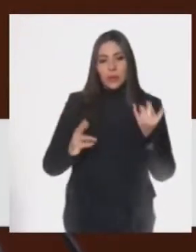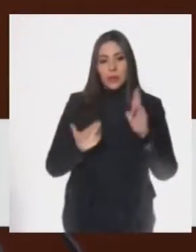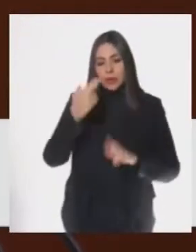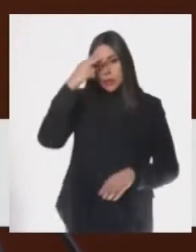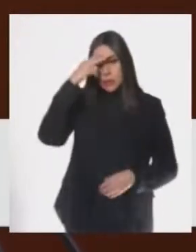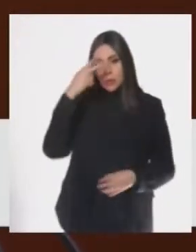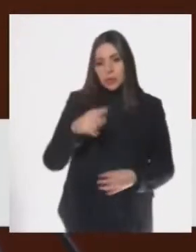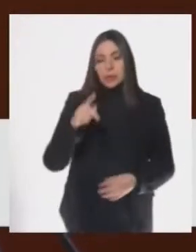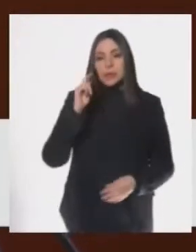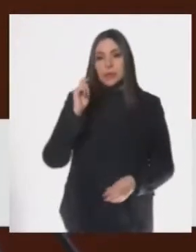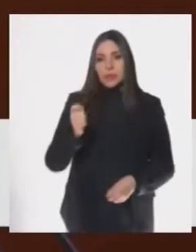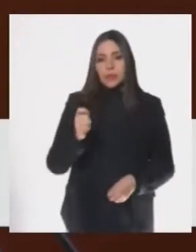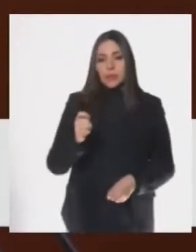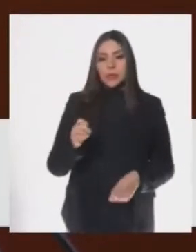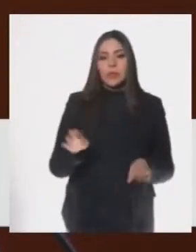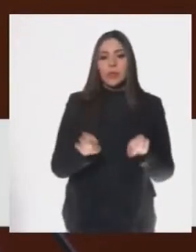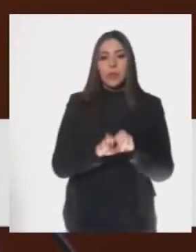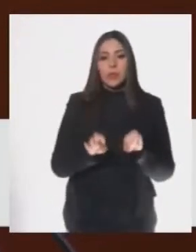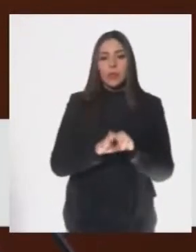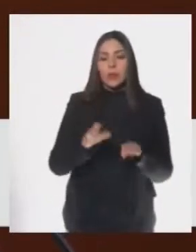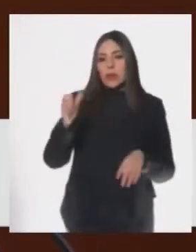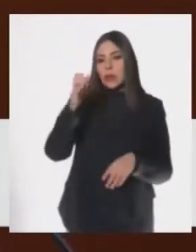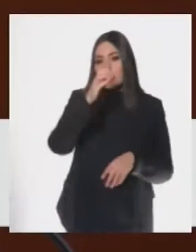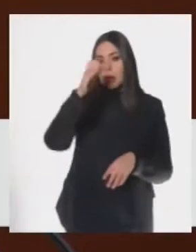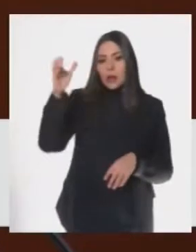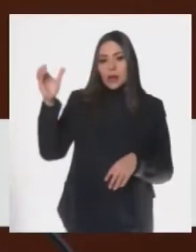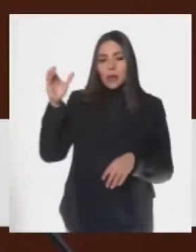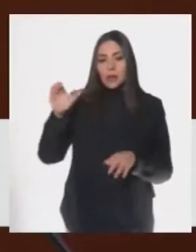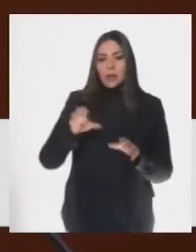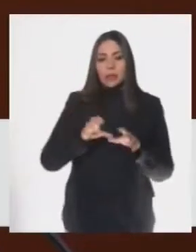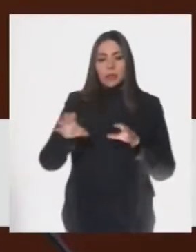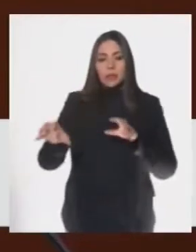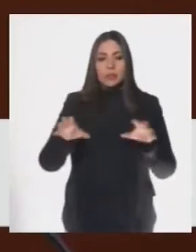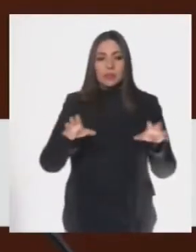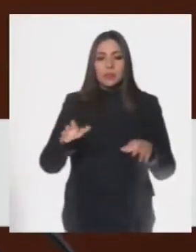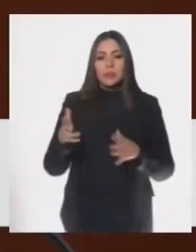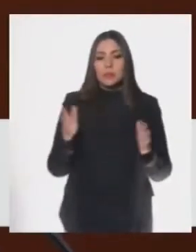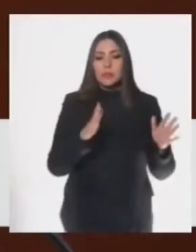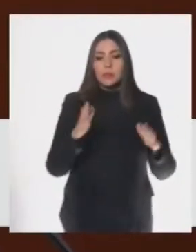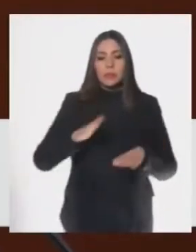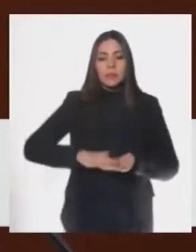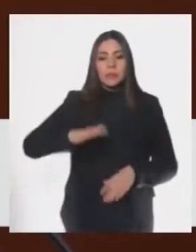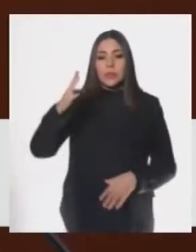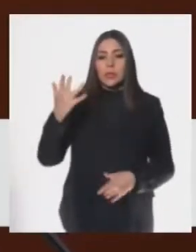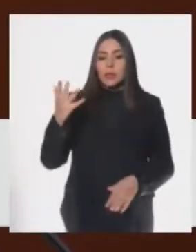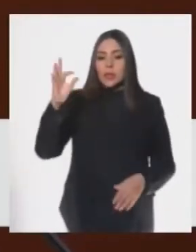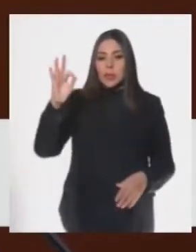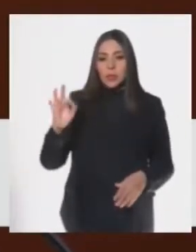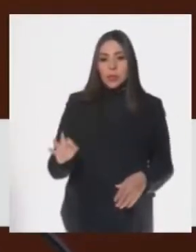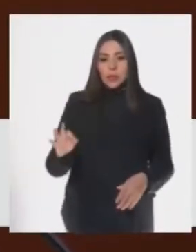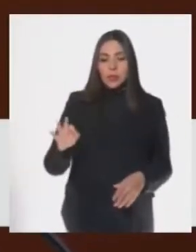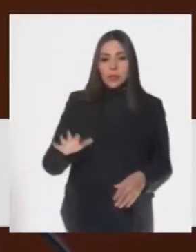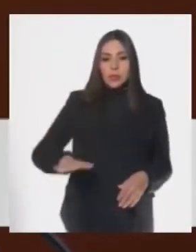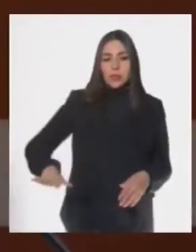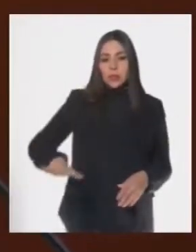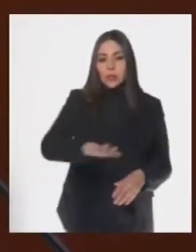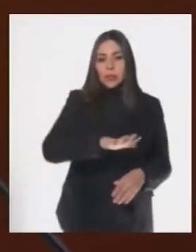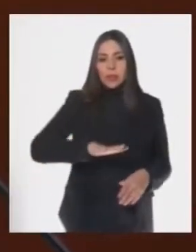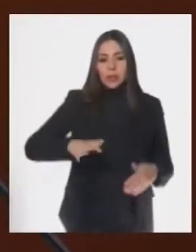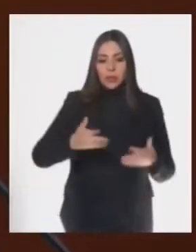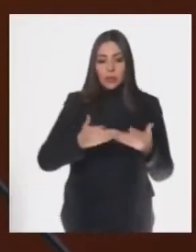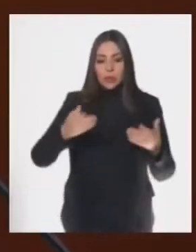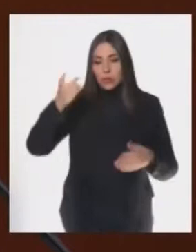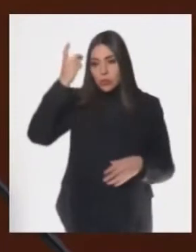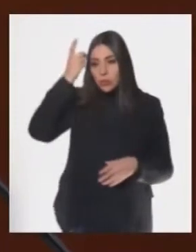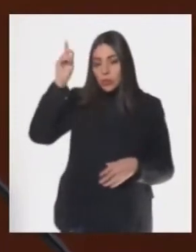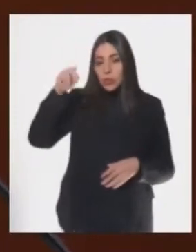duda el tema del reparto agrario, en el cual se garantizó que más del 50% de la propiedad de